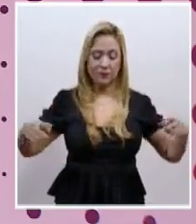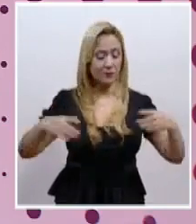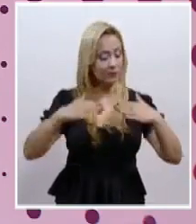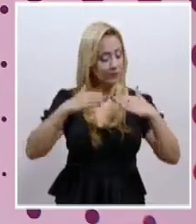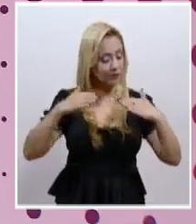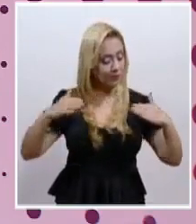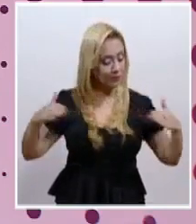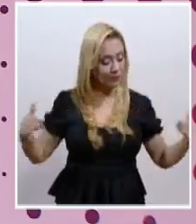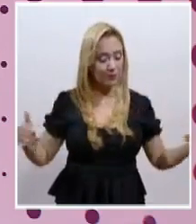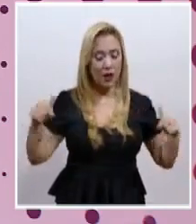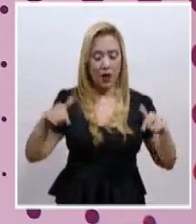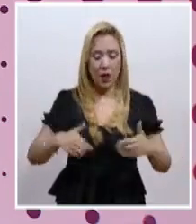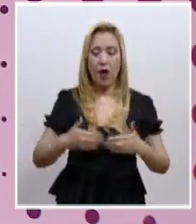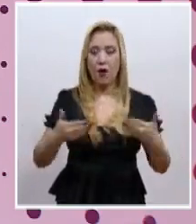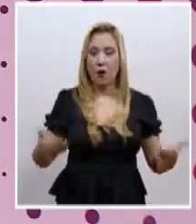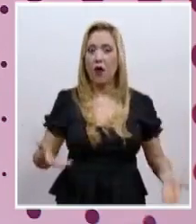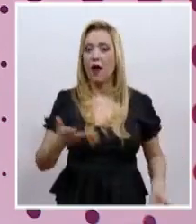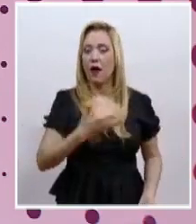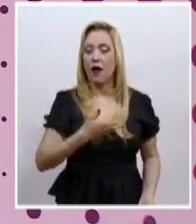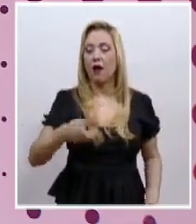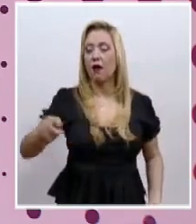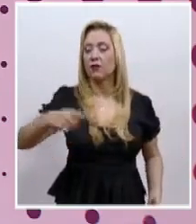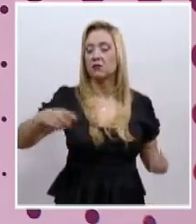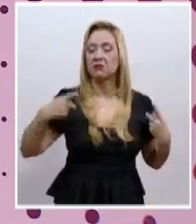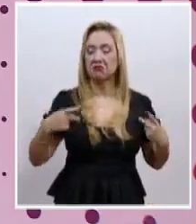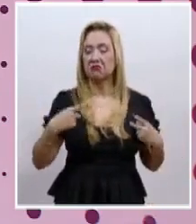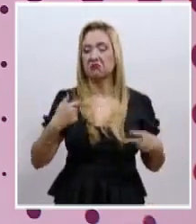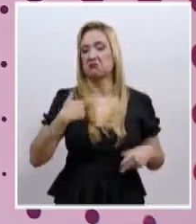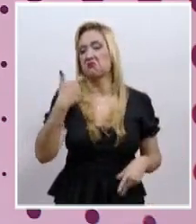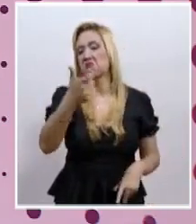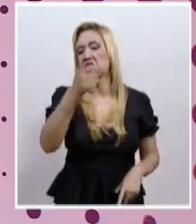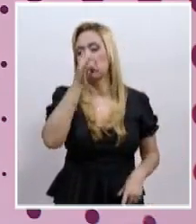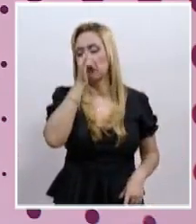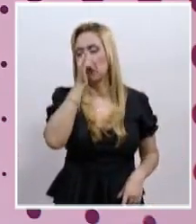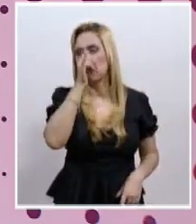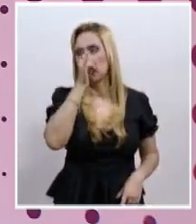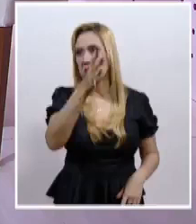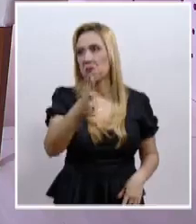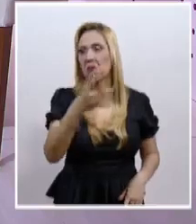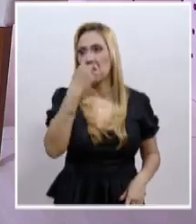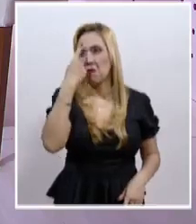ahora, pues la gente decía, pues yo para qué reclamo si yo ni pago, ¿no? Entonces,